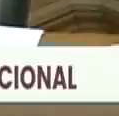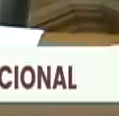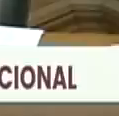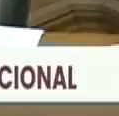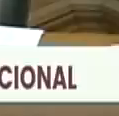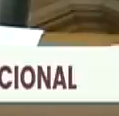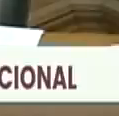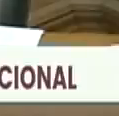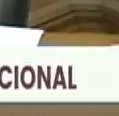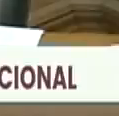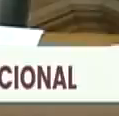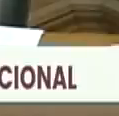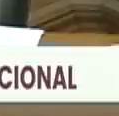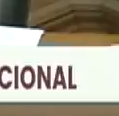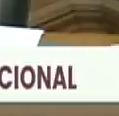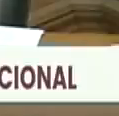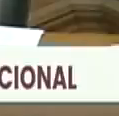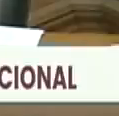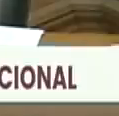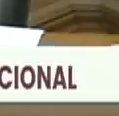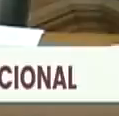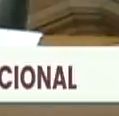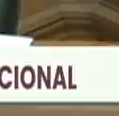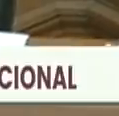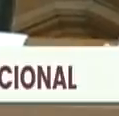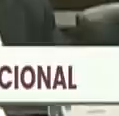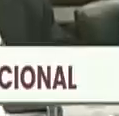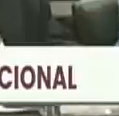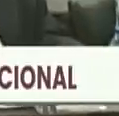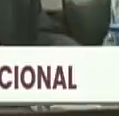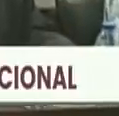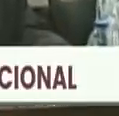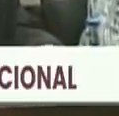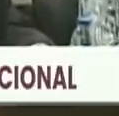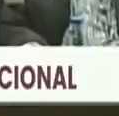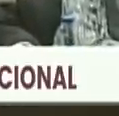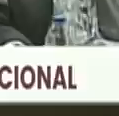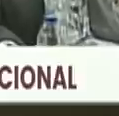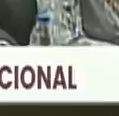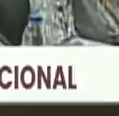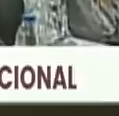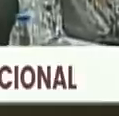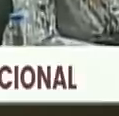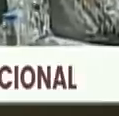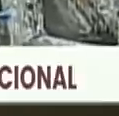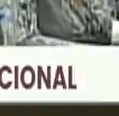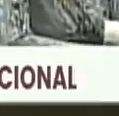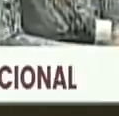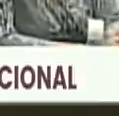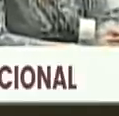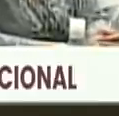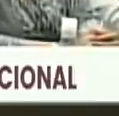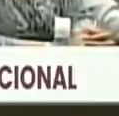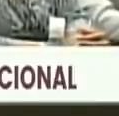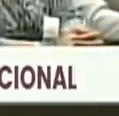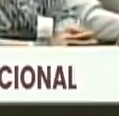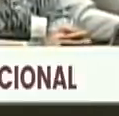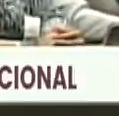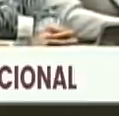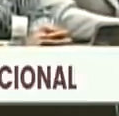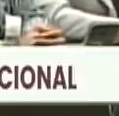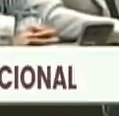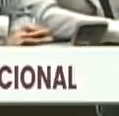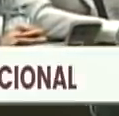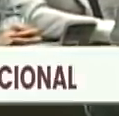Esperandio, ciudadano Joe Ponce Uzcategui González, ciudadano Luis Enrique Vargas Chávez, ciudadana